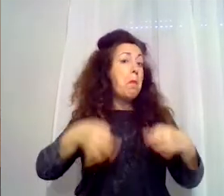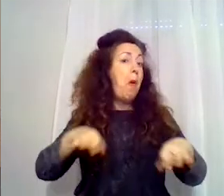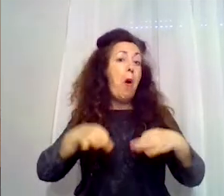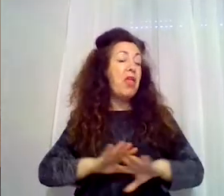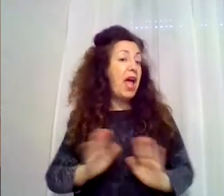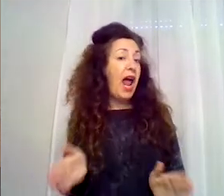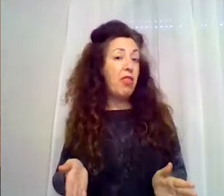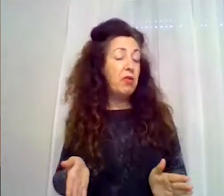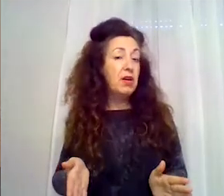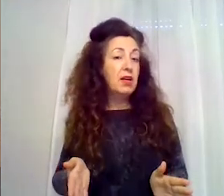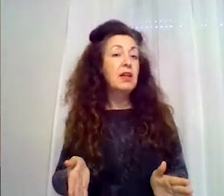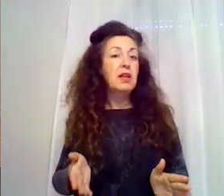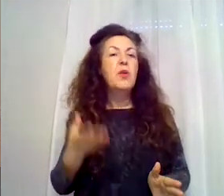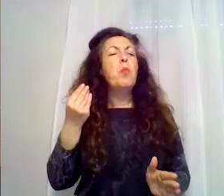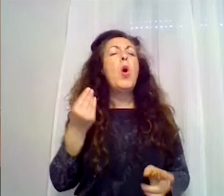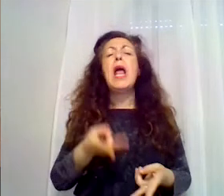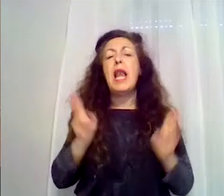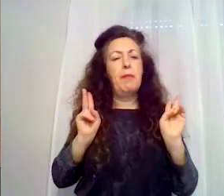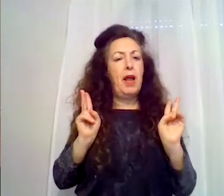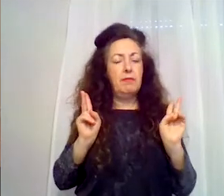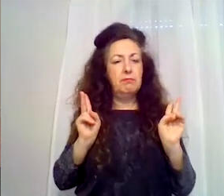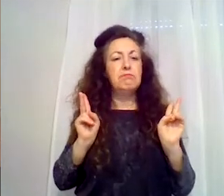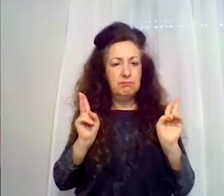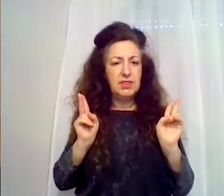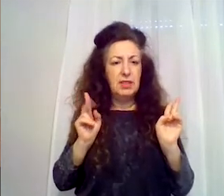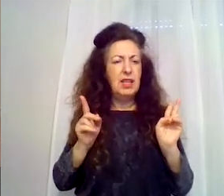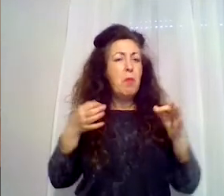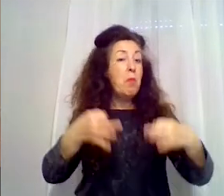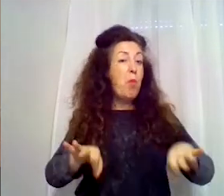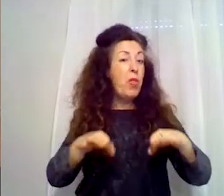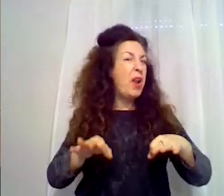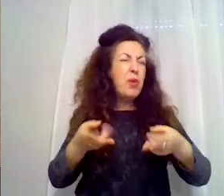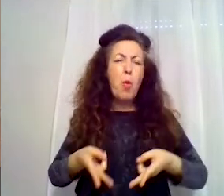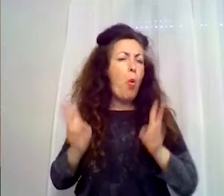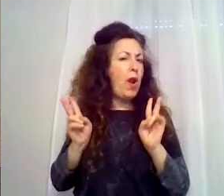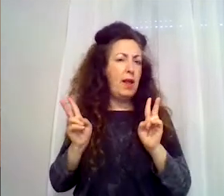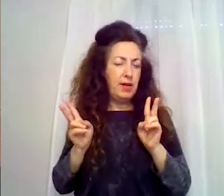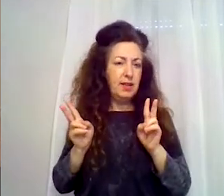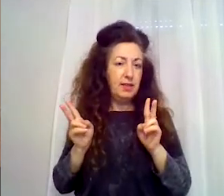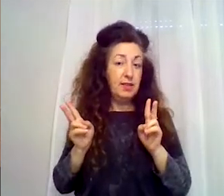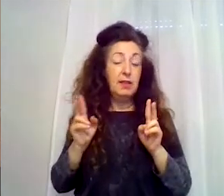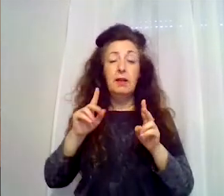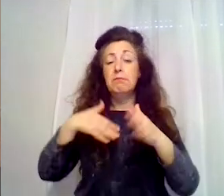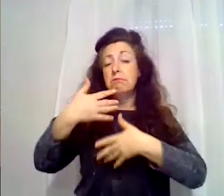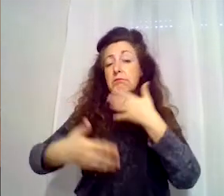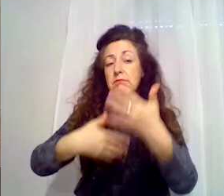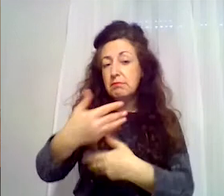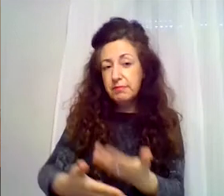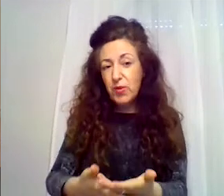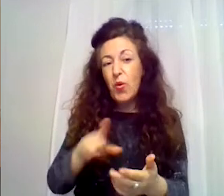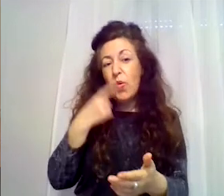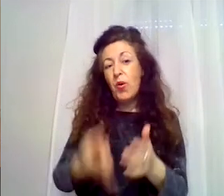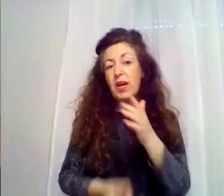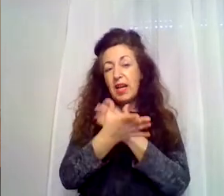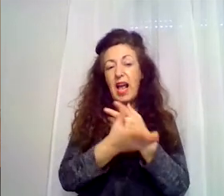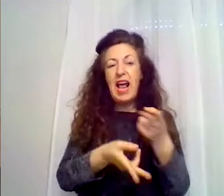el filósofo y académico Emilio Lledó, que tiene libros sobre el epicureísmo muy sugestivos. No sabemos muy